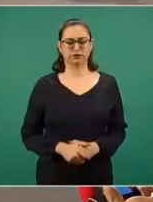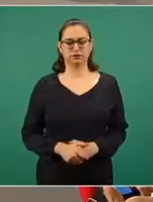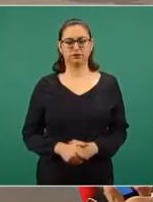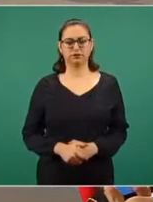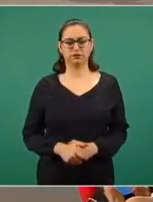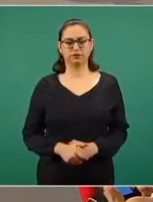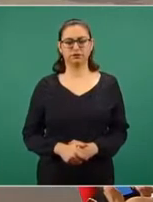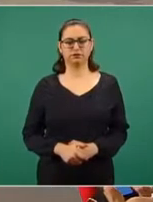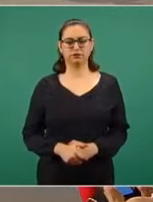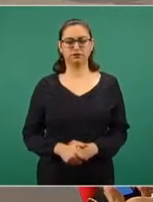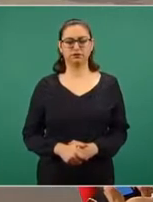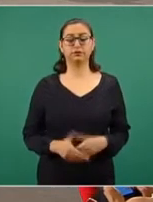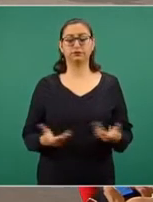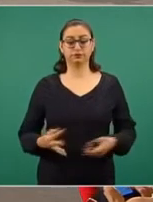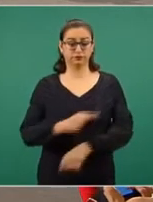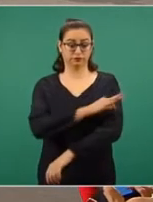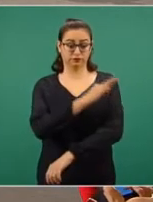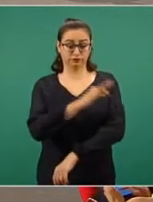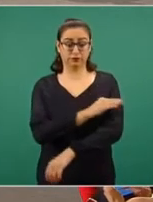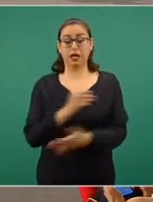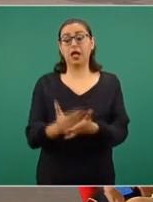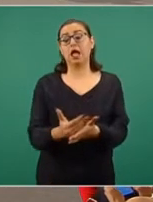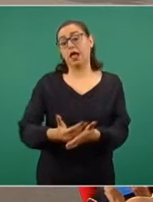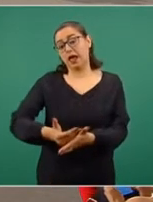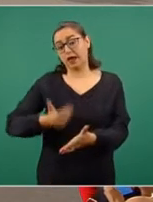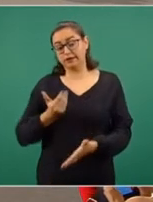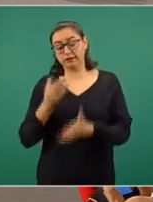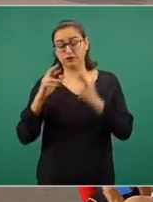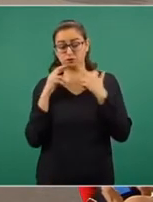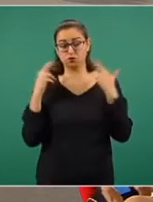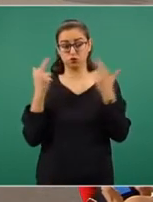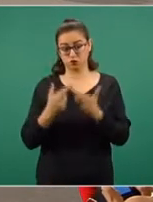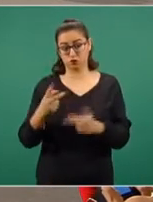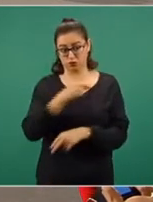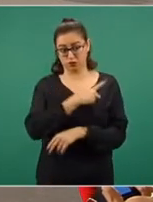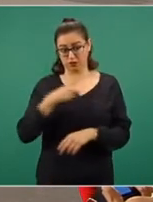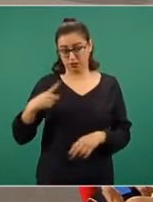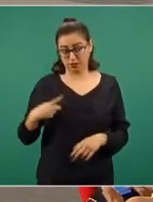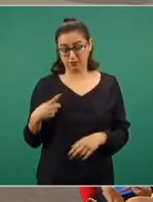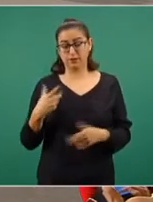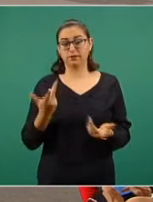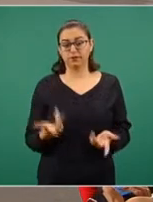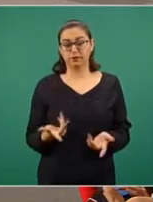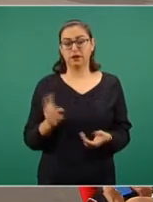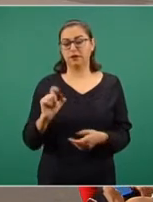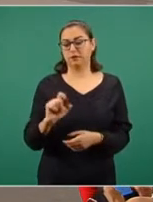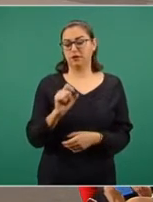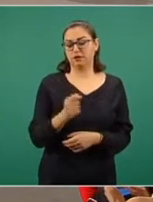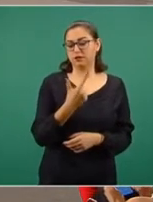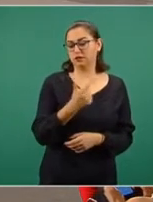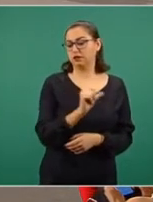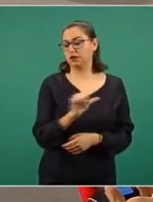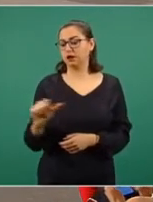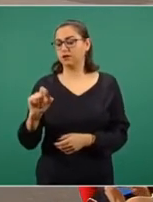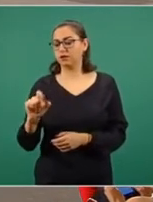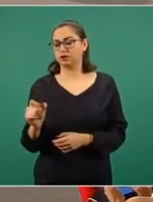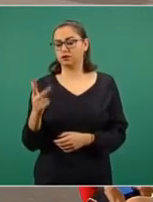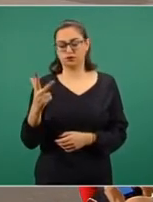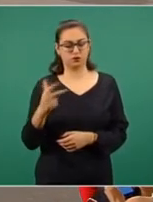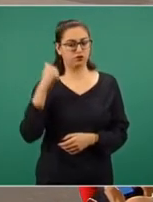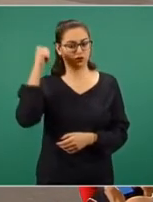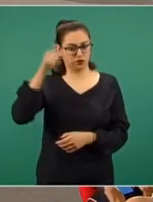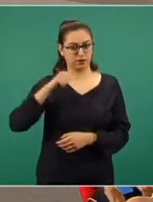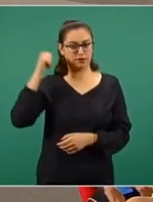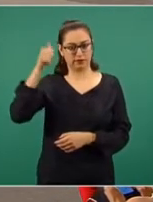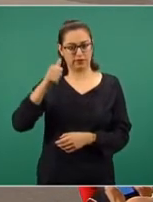a la reunión con personal de autoridades educativas el 27, del 27 al 28 de abril, para